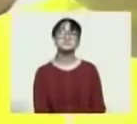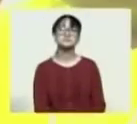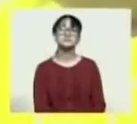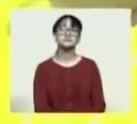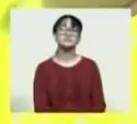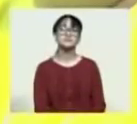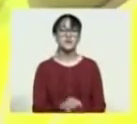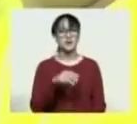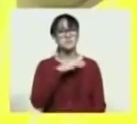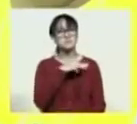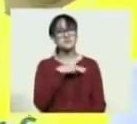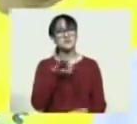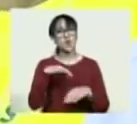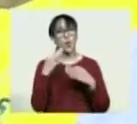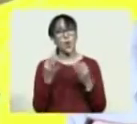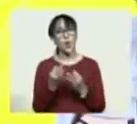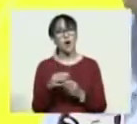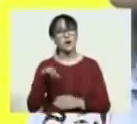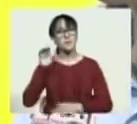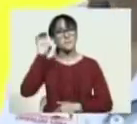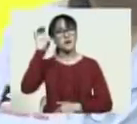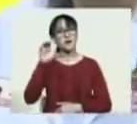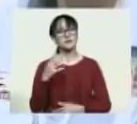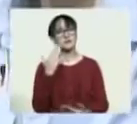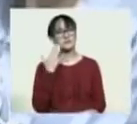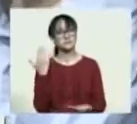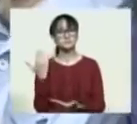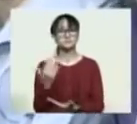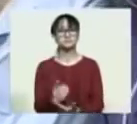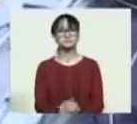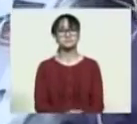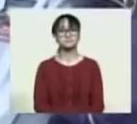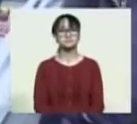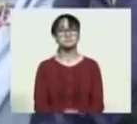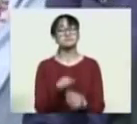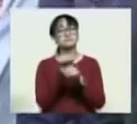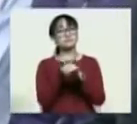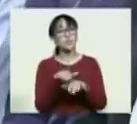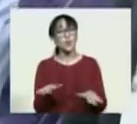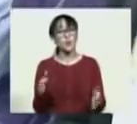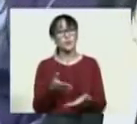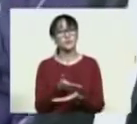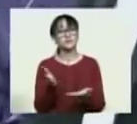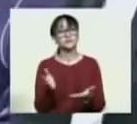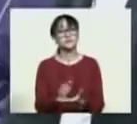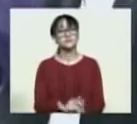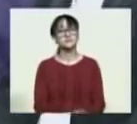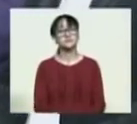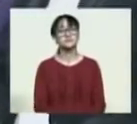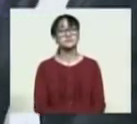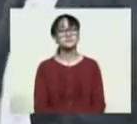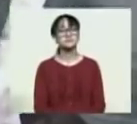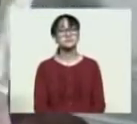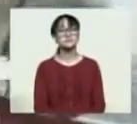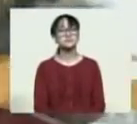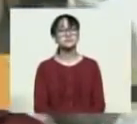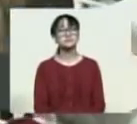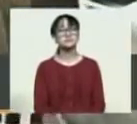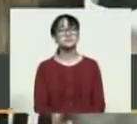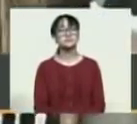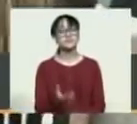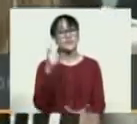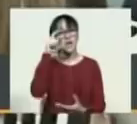Gran misión Hogares de la Patria. Aquí está, pues, para difundirlo, compañero, don Elías Agua